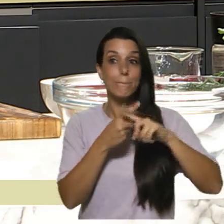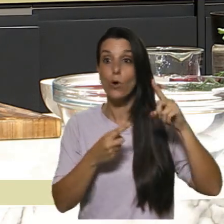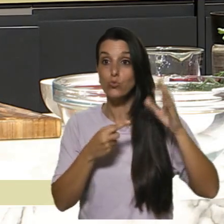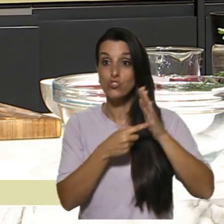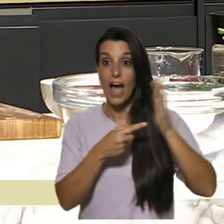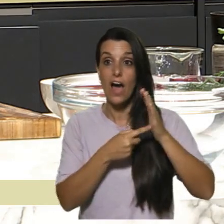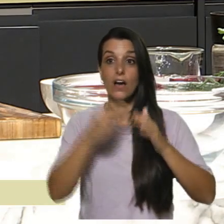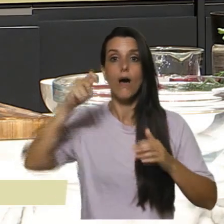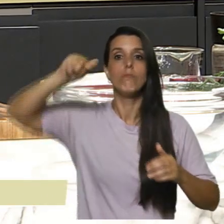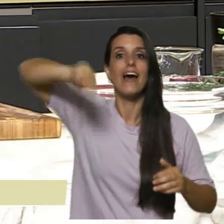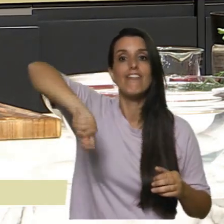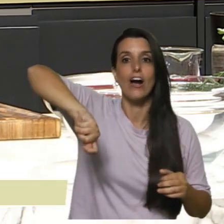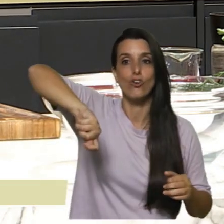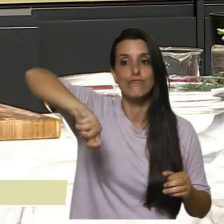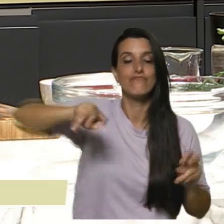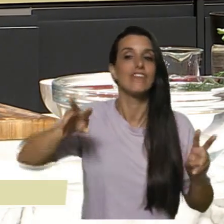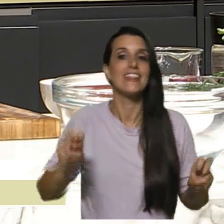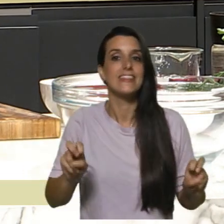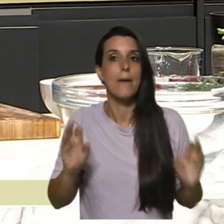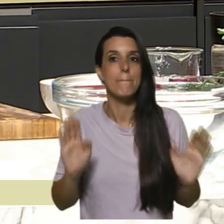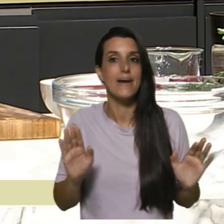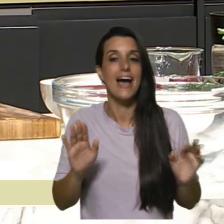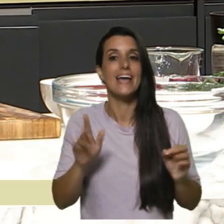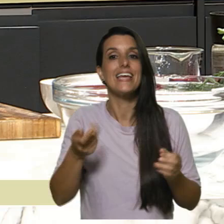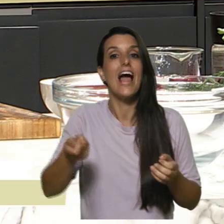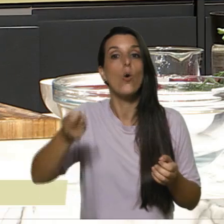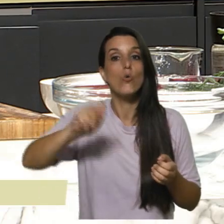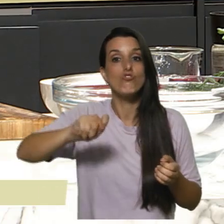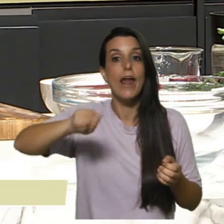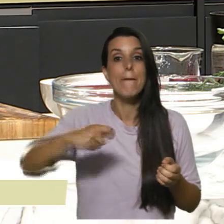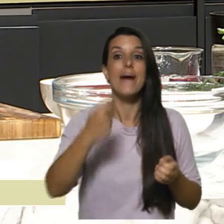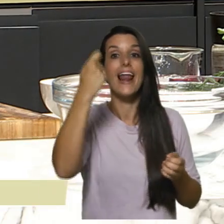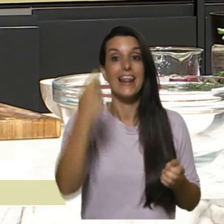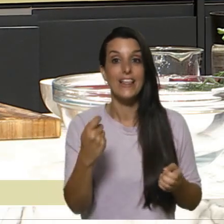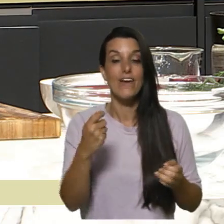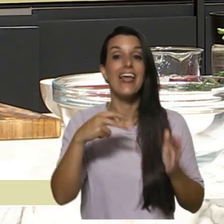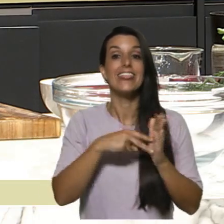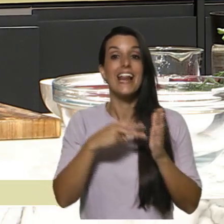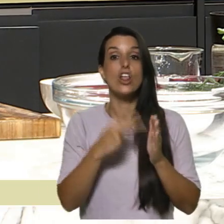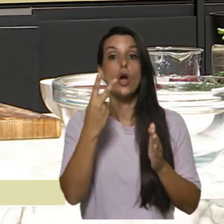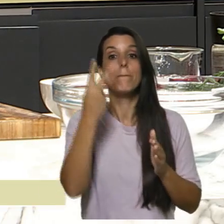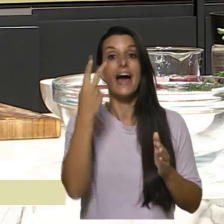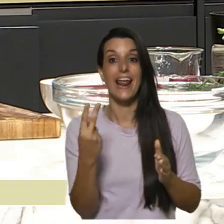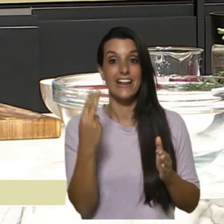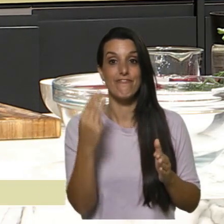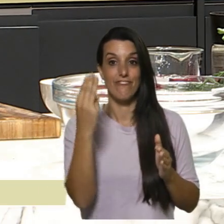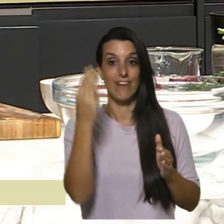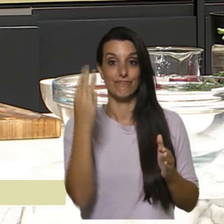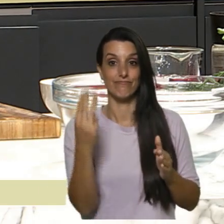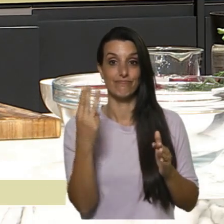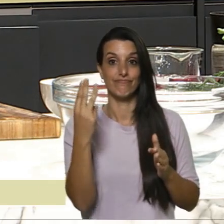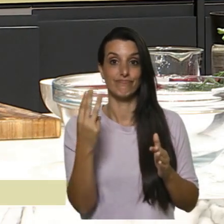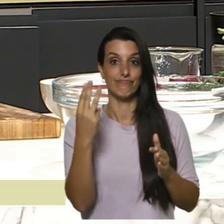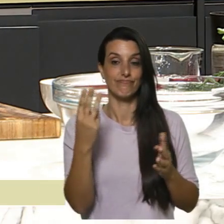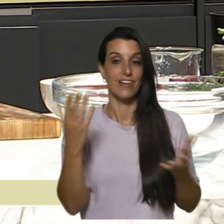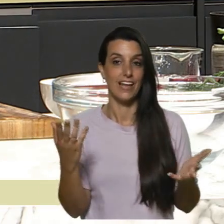los chiquilines. Por una cuestión. Y por una cuestión de espacio, las cucharas las pongo para arriba, los tenedores los pongo para arriba, porque si no, el escurridor de platos claro, me